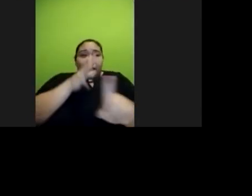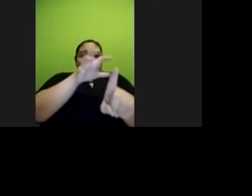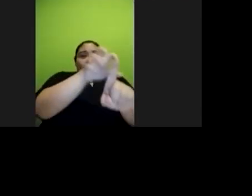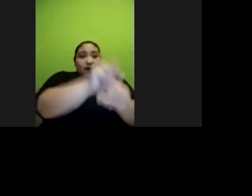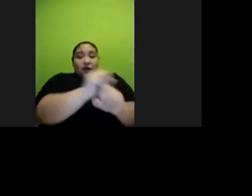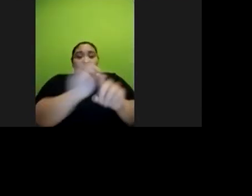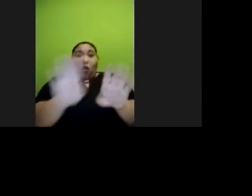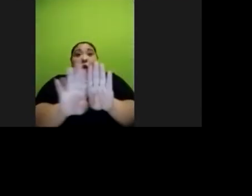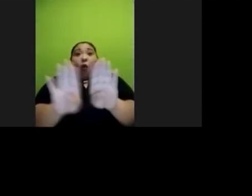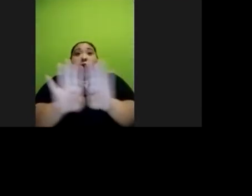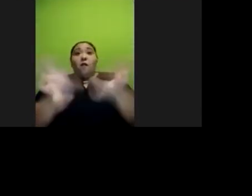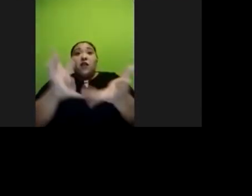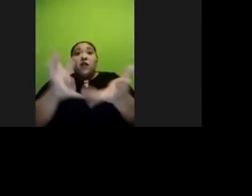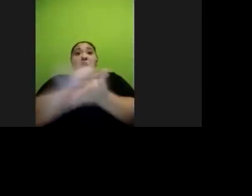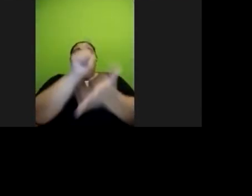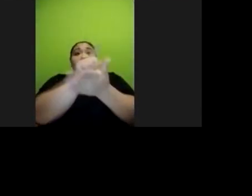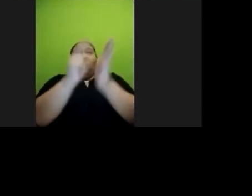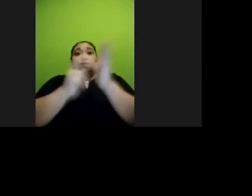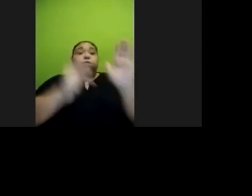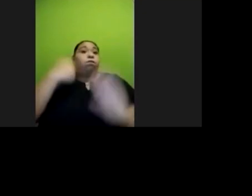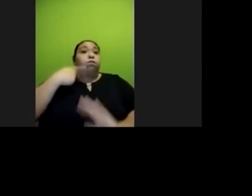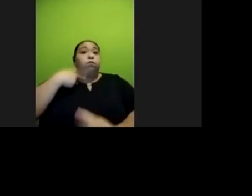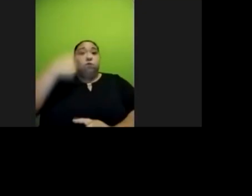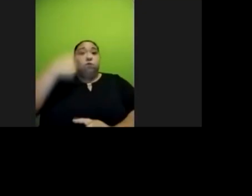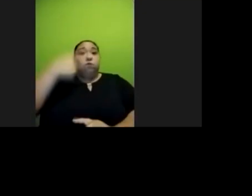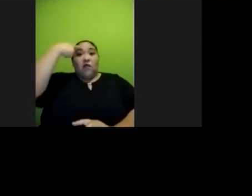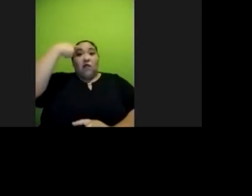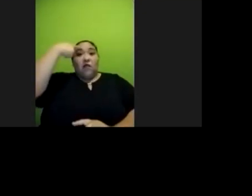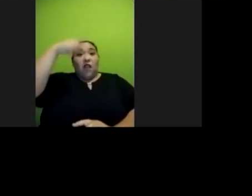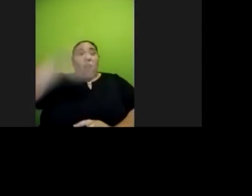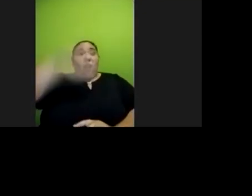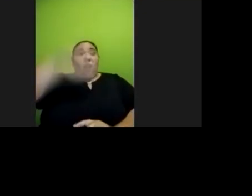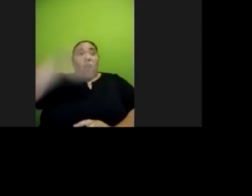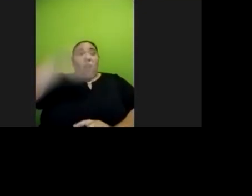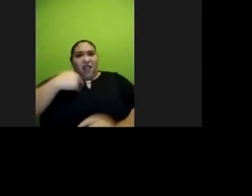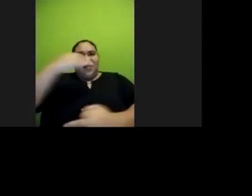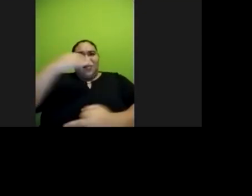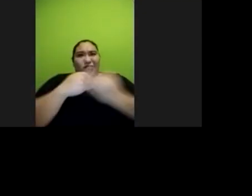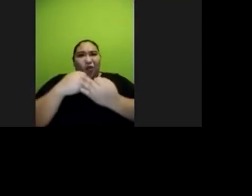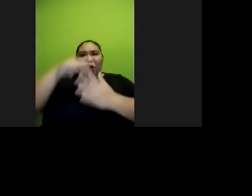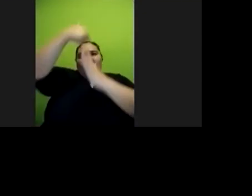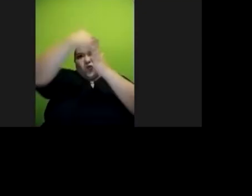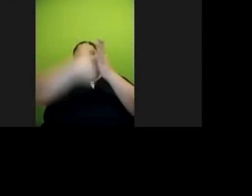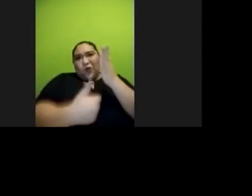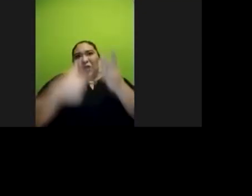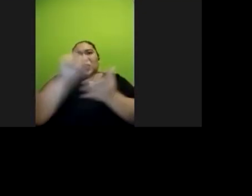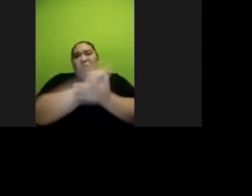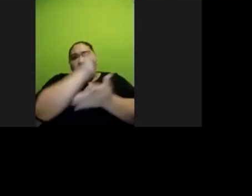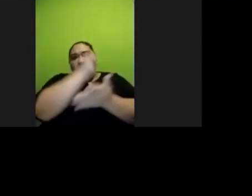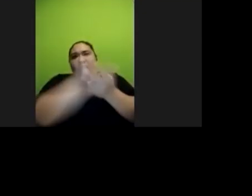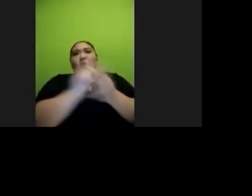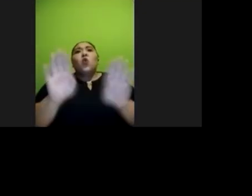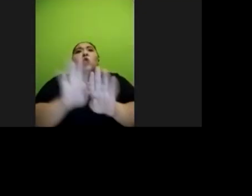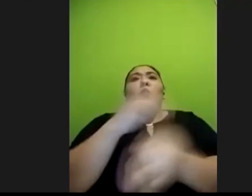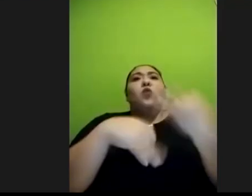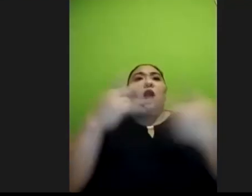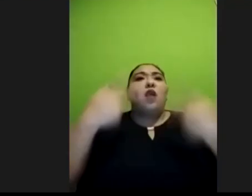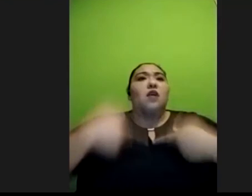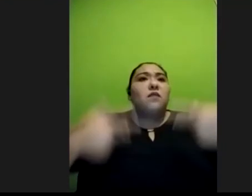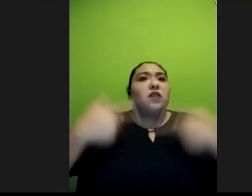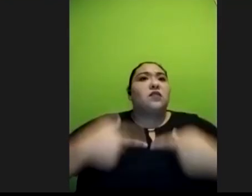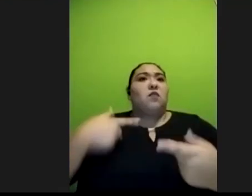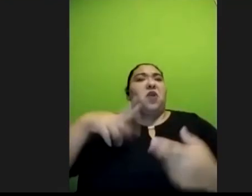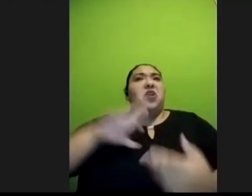pública que le haga justicia a esos mandatos y cómo también todas las personas en México internalizamos eso.